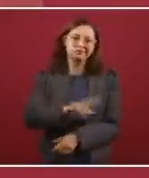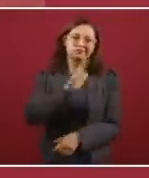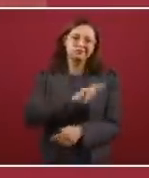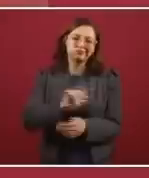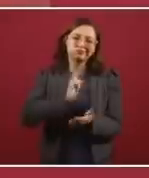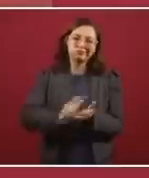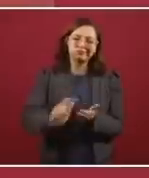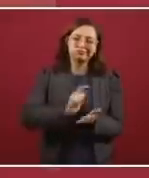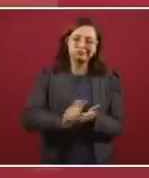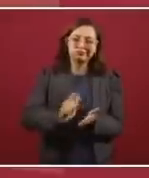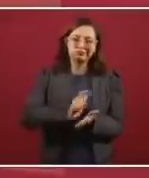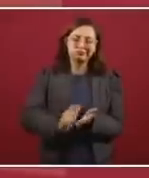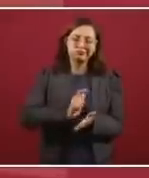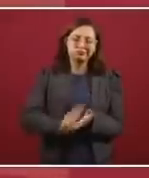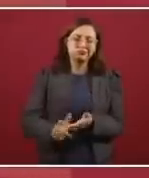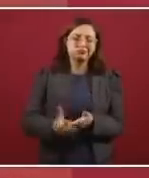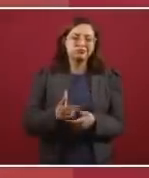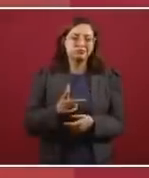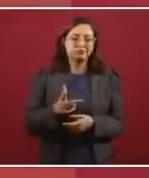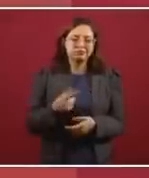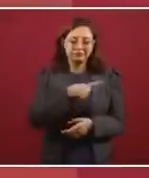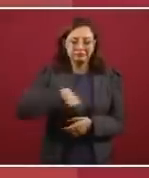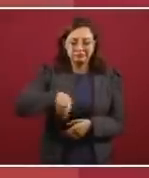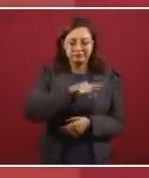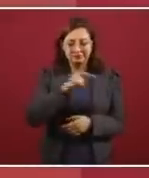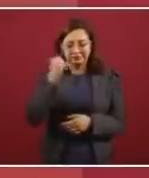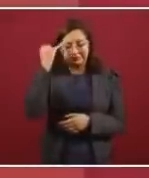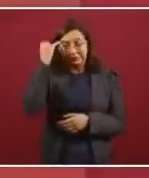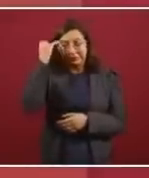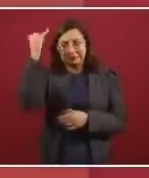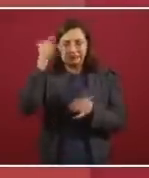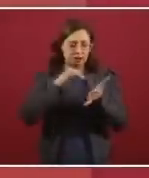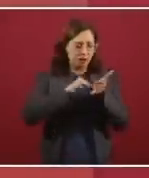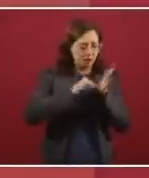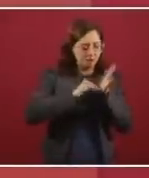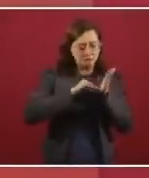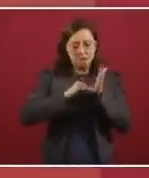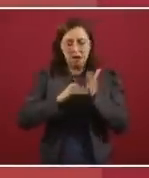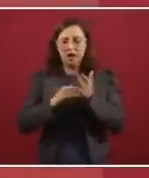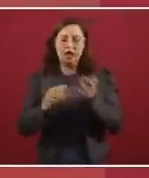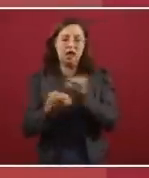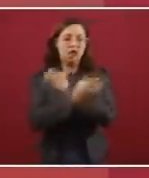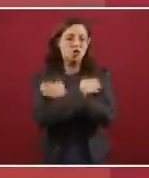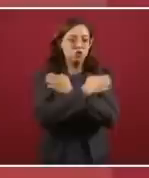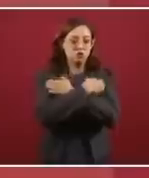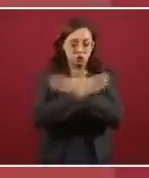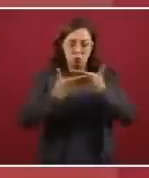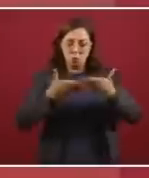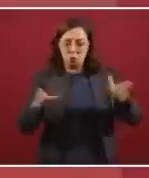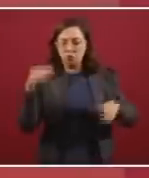Se esmeraron en destruir la educación pública gratuita.